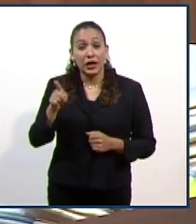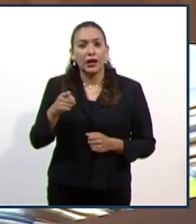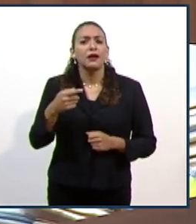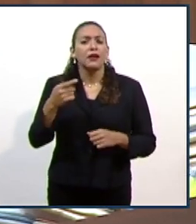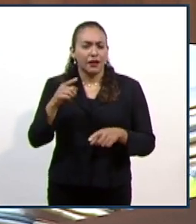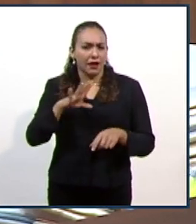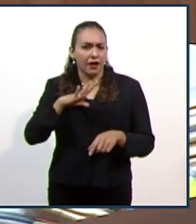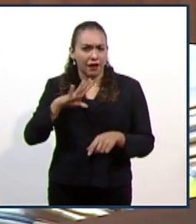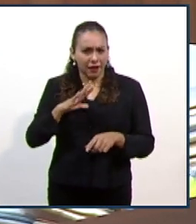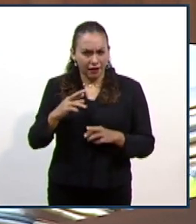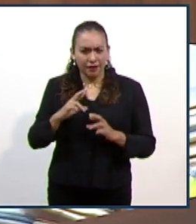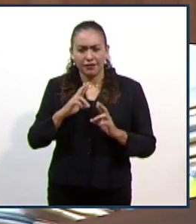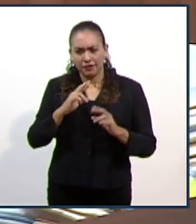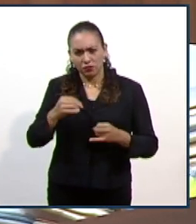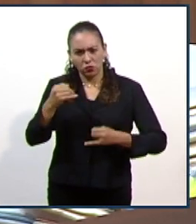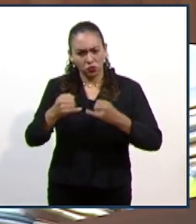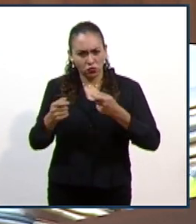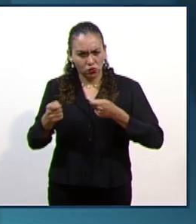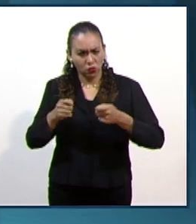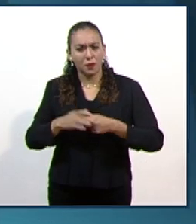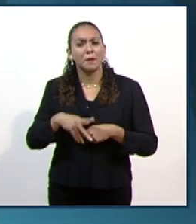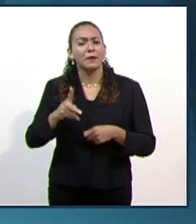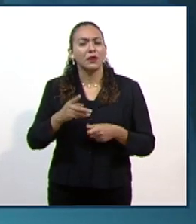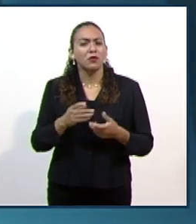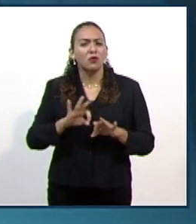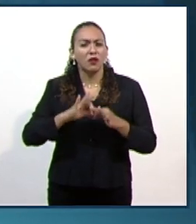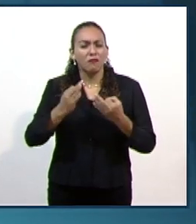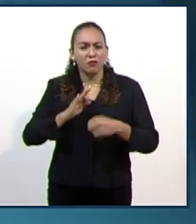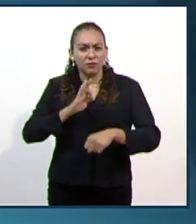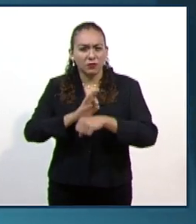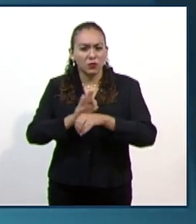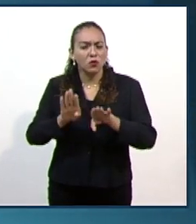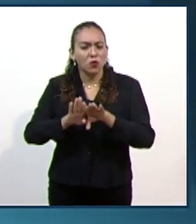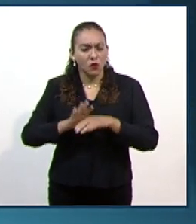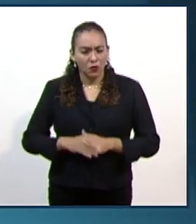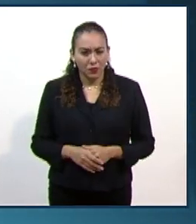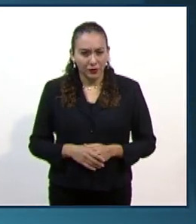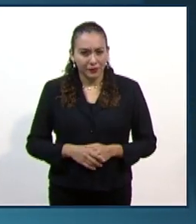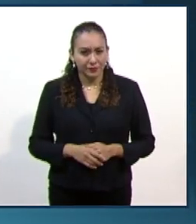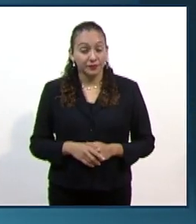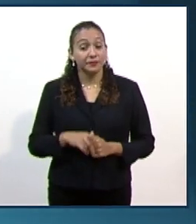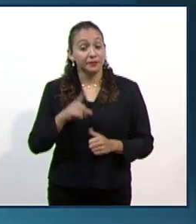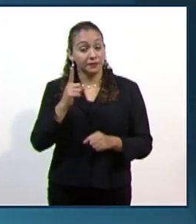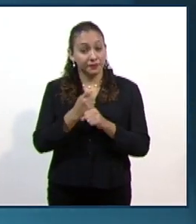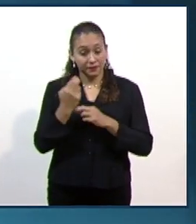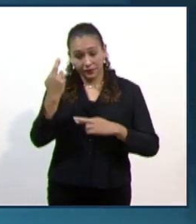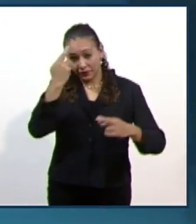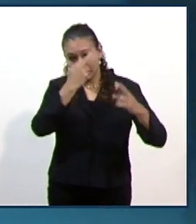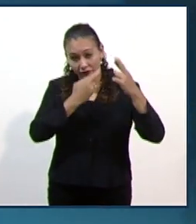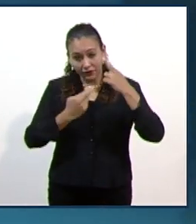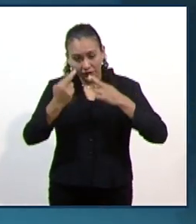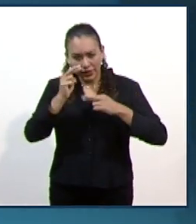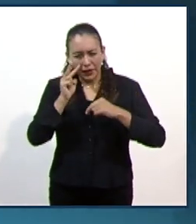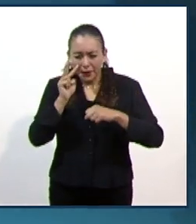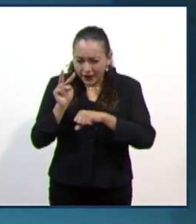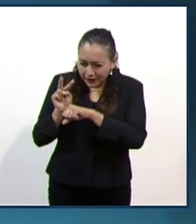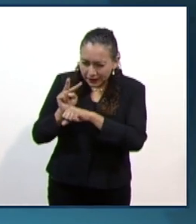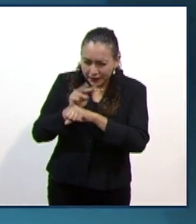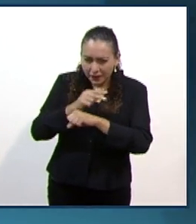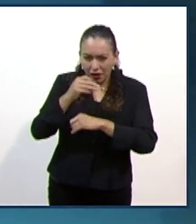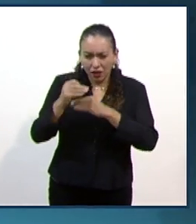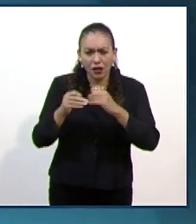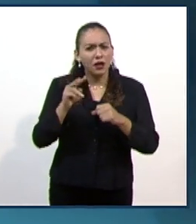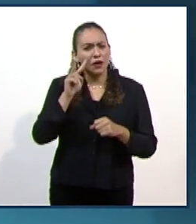jurisdicción. En cuanto al dictado de las medidas de protección, indica que se deberá realizar un análisis para verificar qué derechos